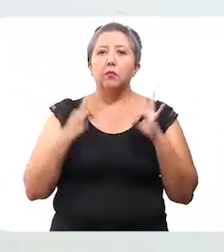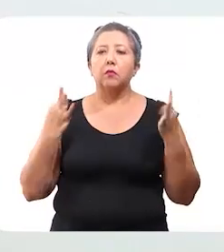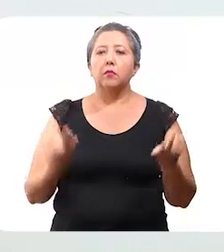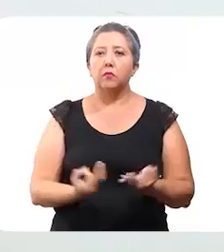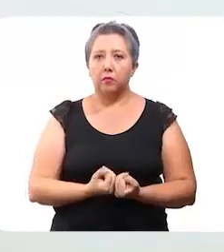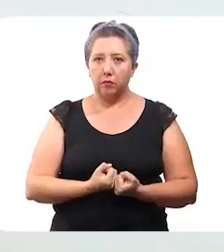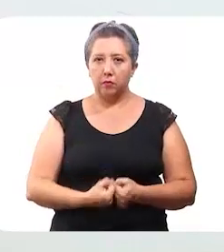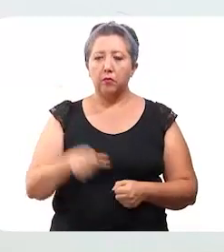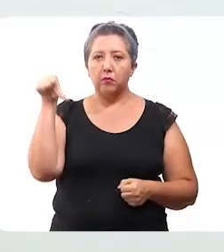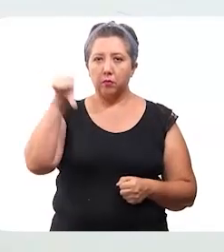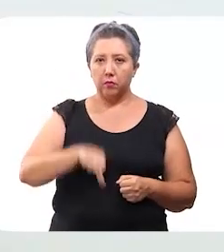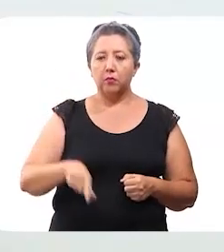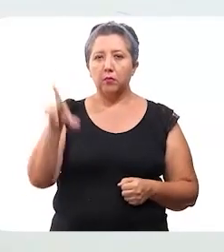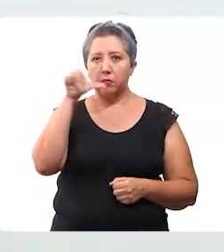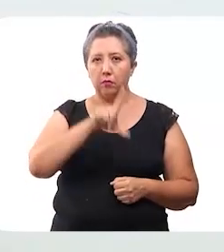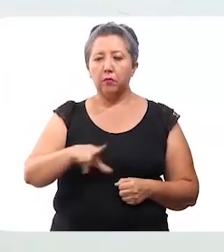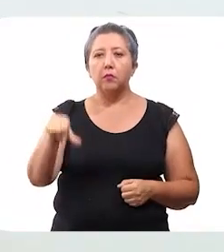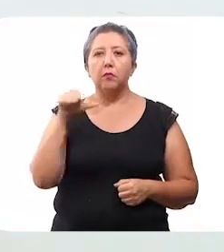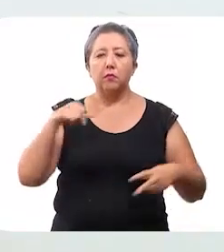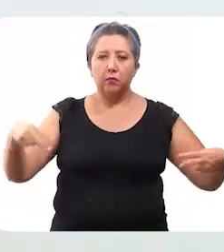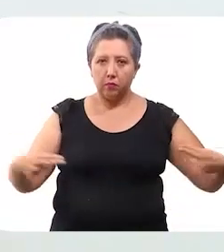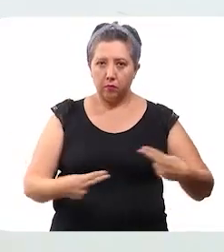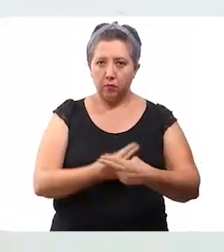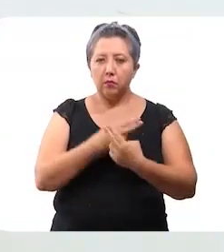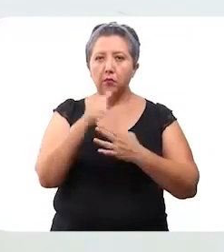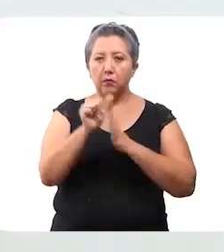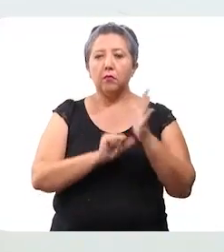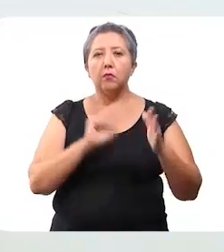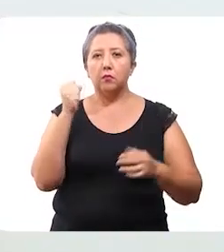forma. Hoy lunes 16 a los que nacieron en